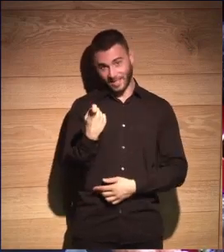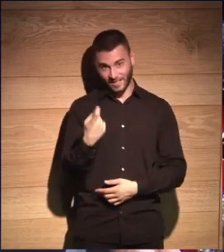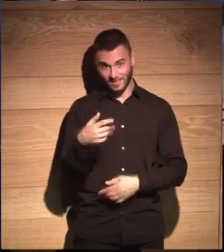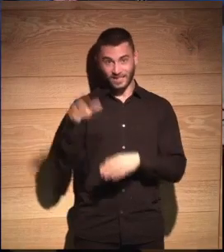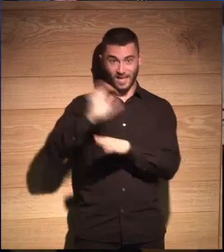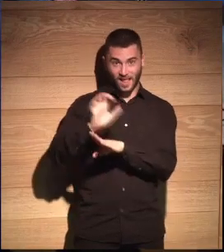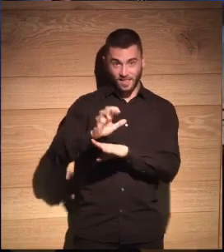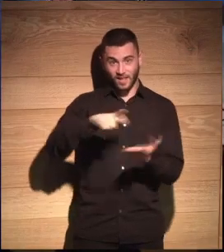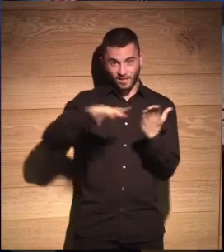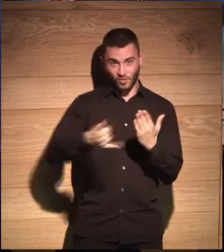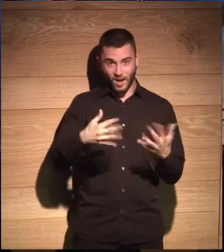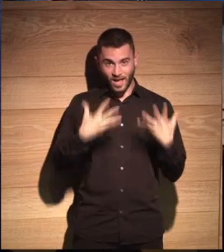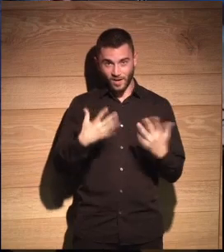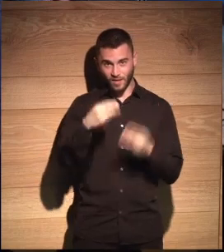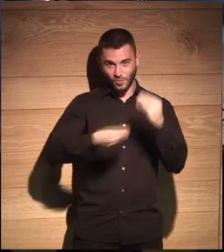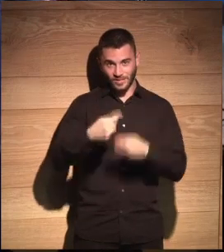cine.